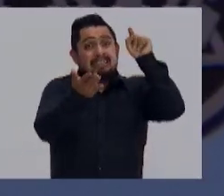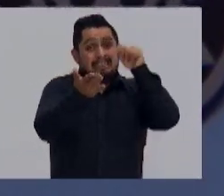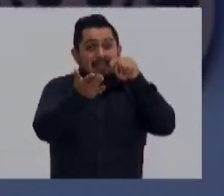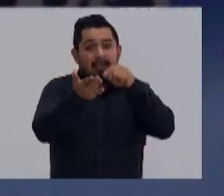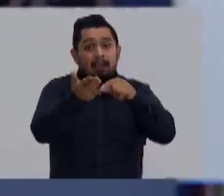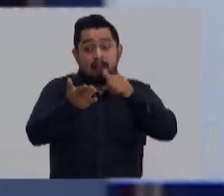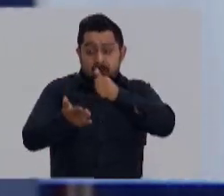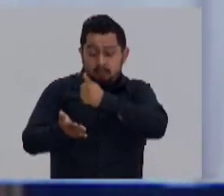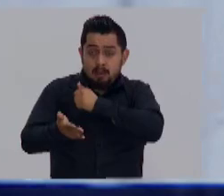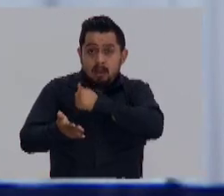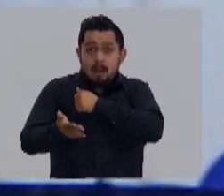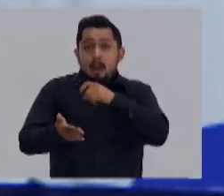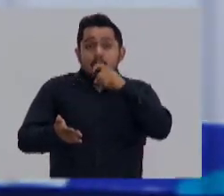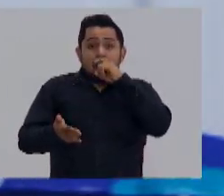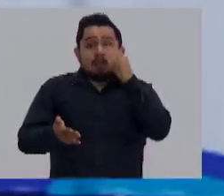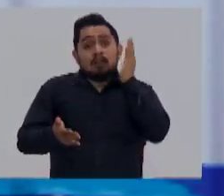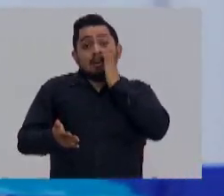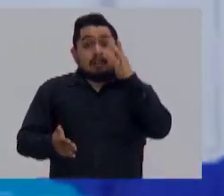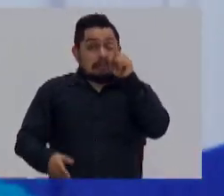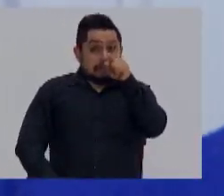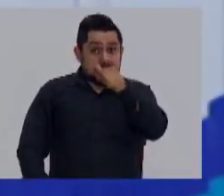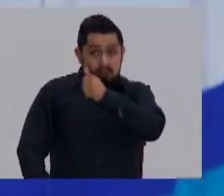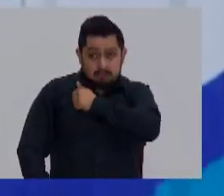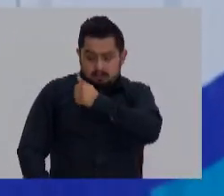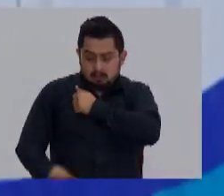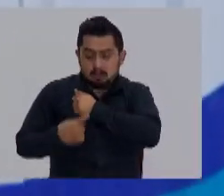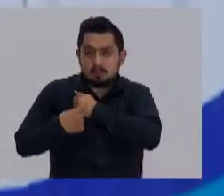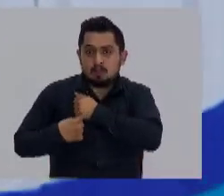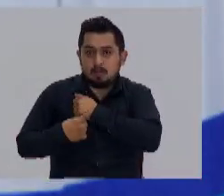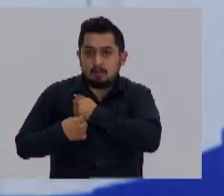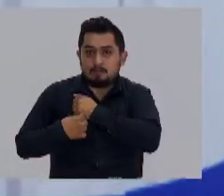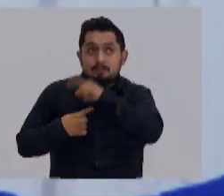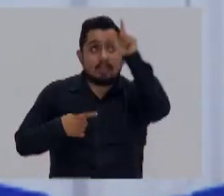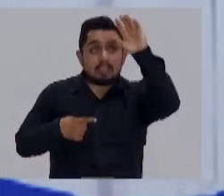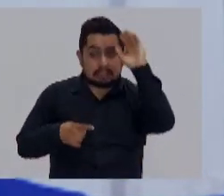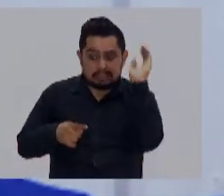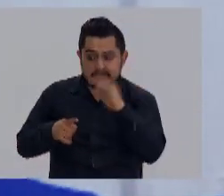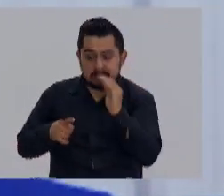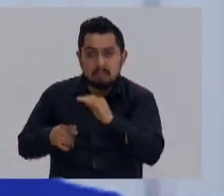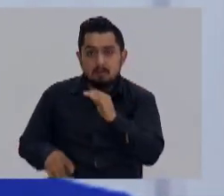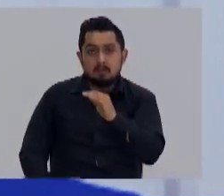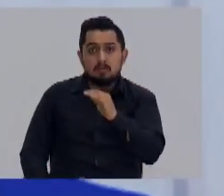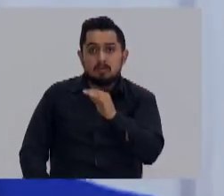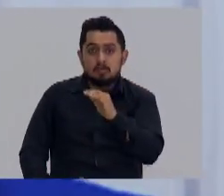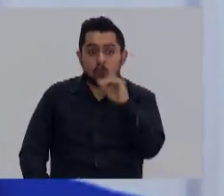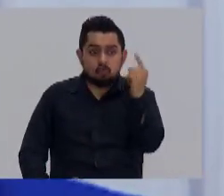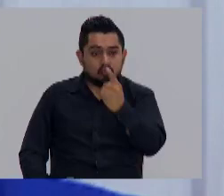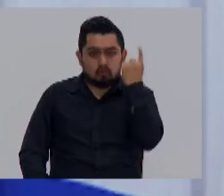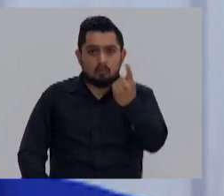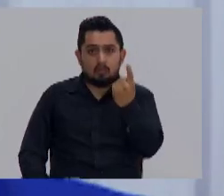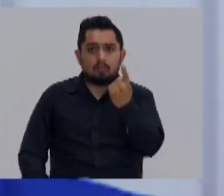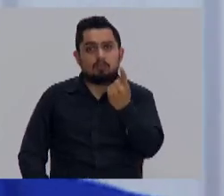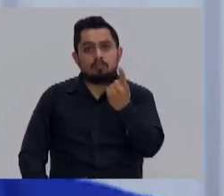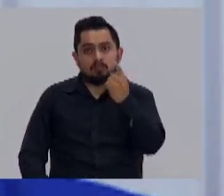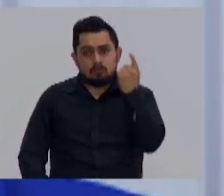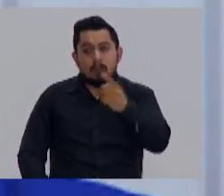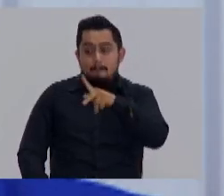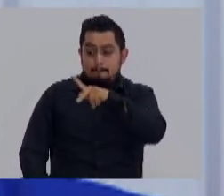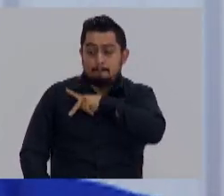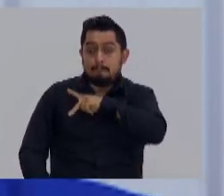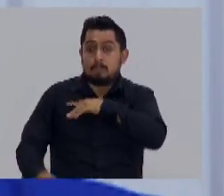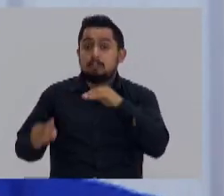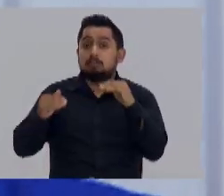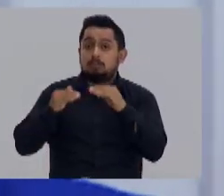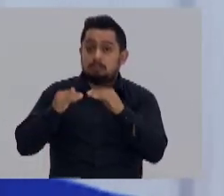es una responsabilidad de nosotros los padres. Pero el llamado de Dios es único y es